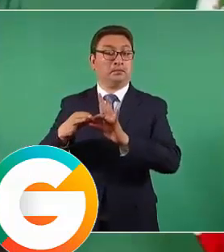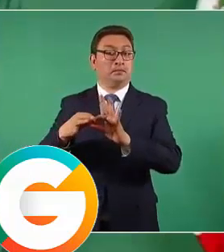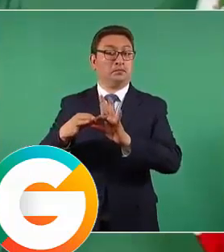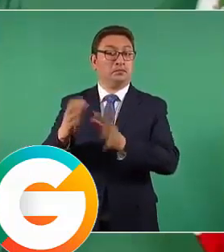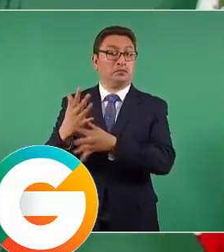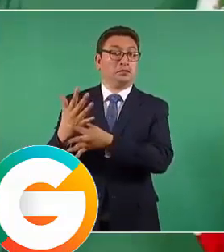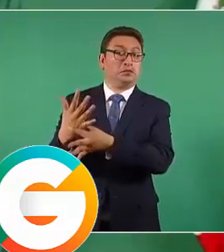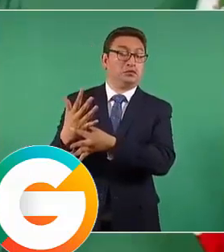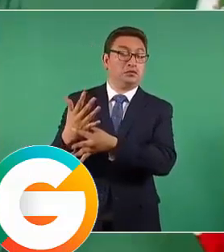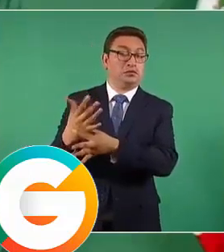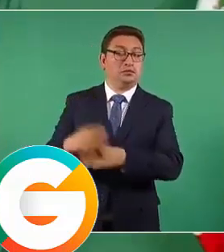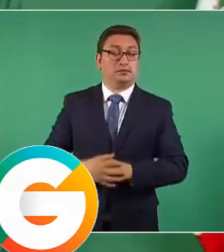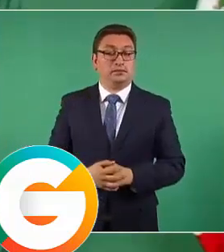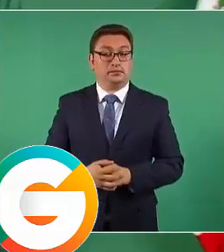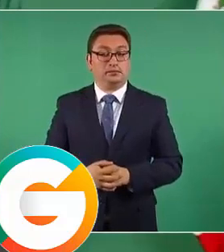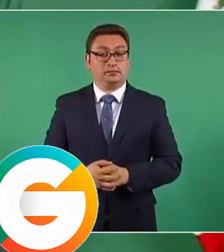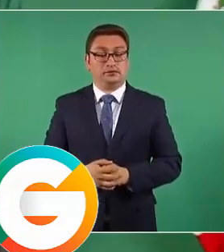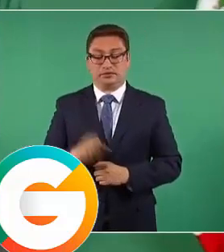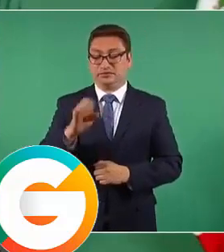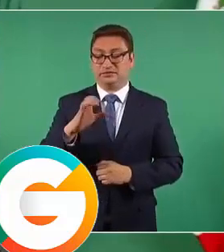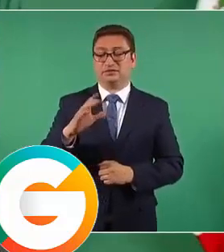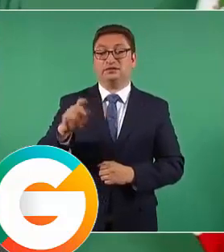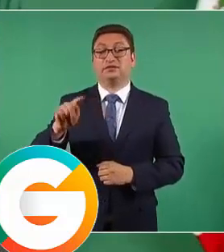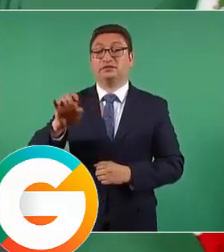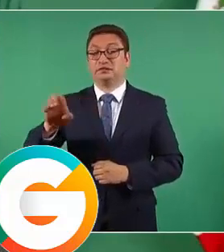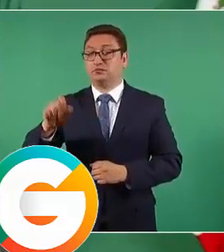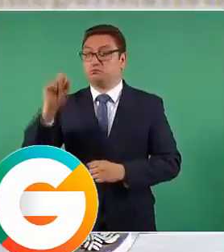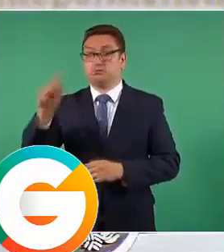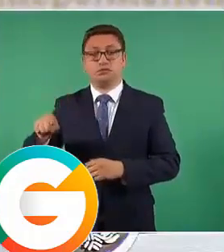con los compañeros de la CENTE,